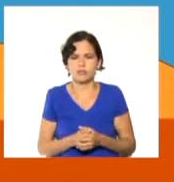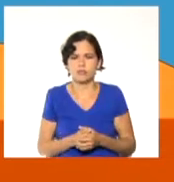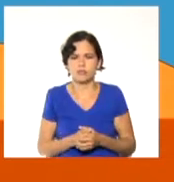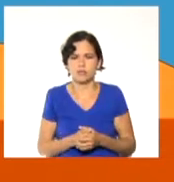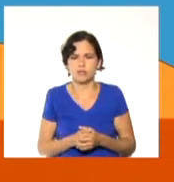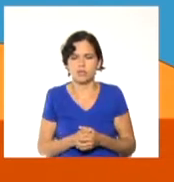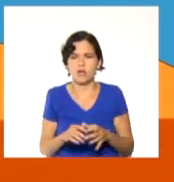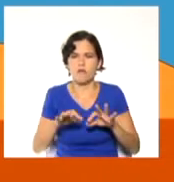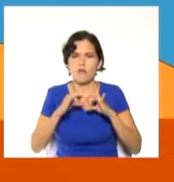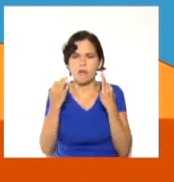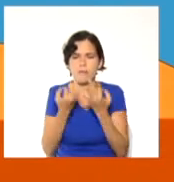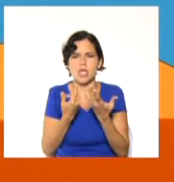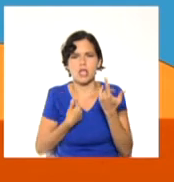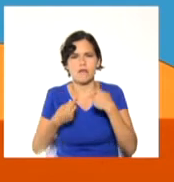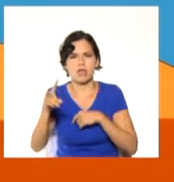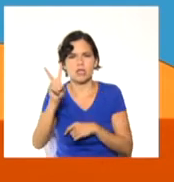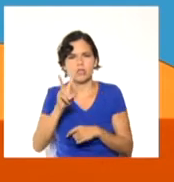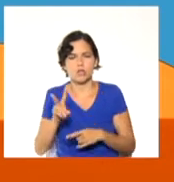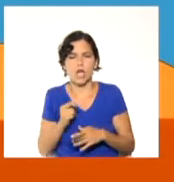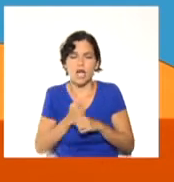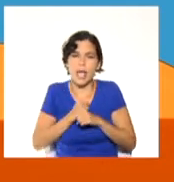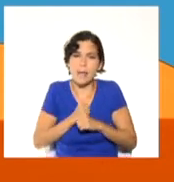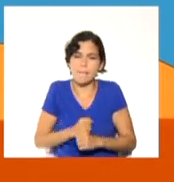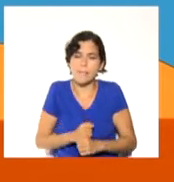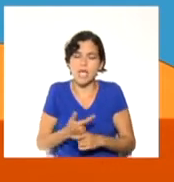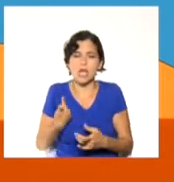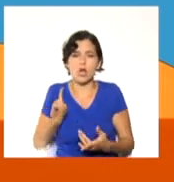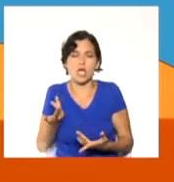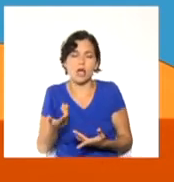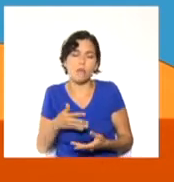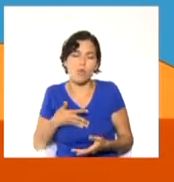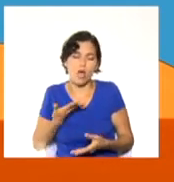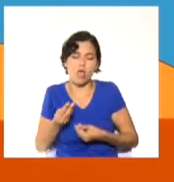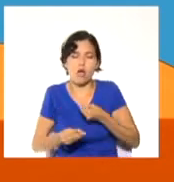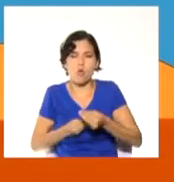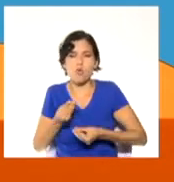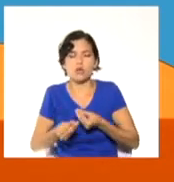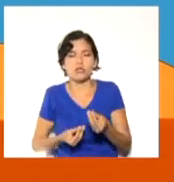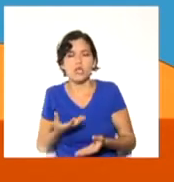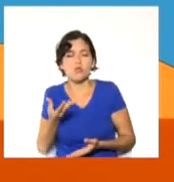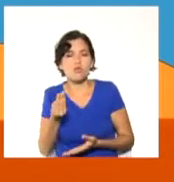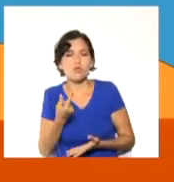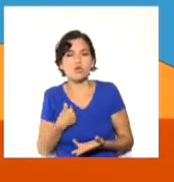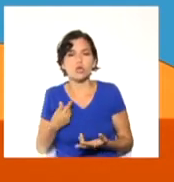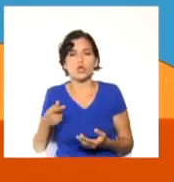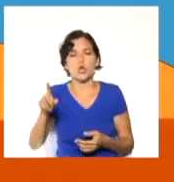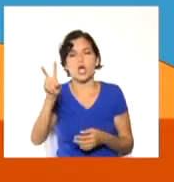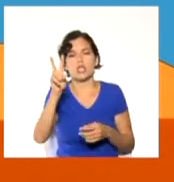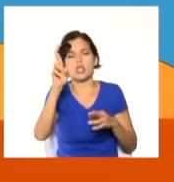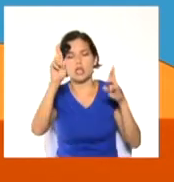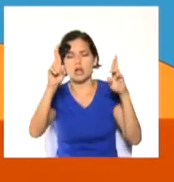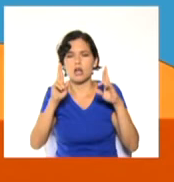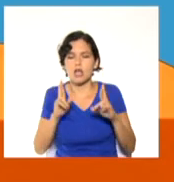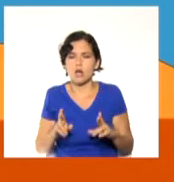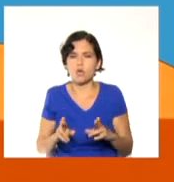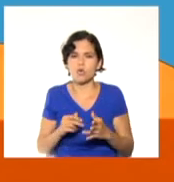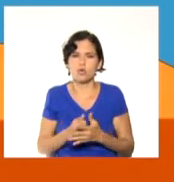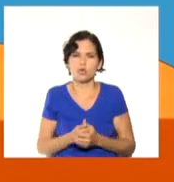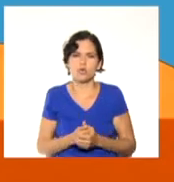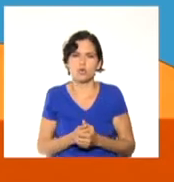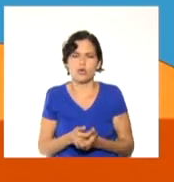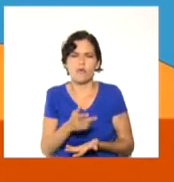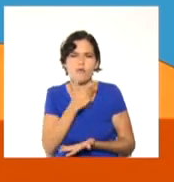Chicos, familia venezolana, espero que les haya servido de mucho provecho esta pequeña